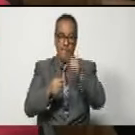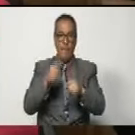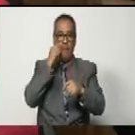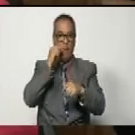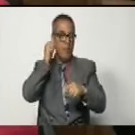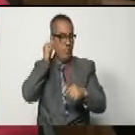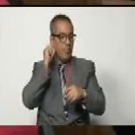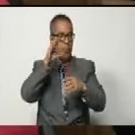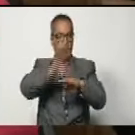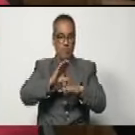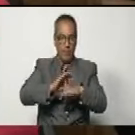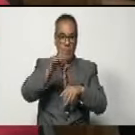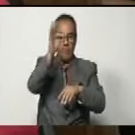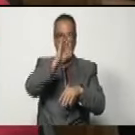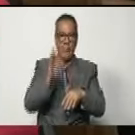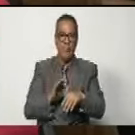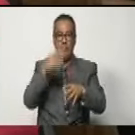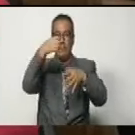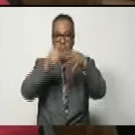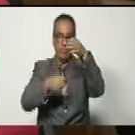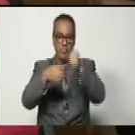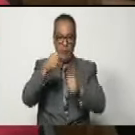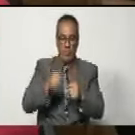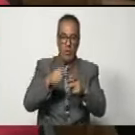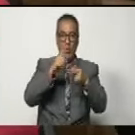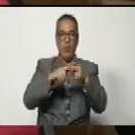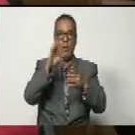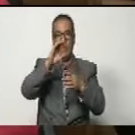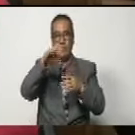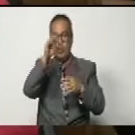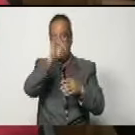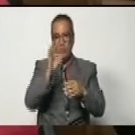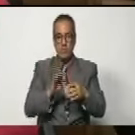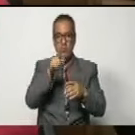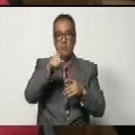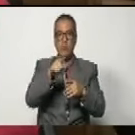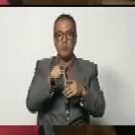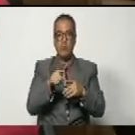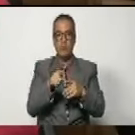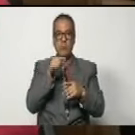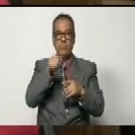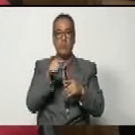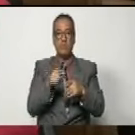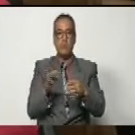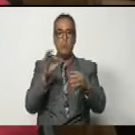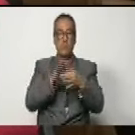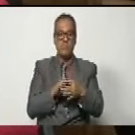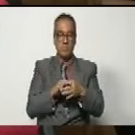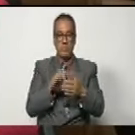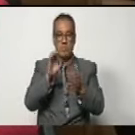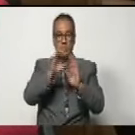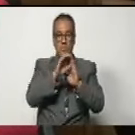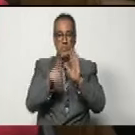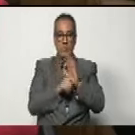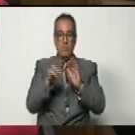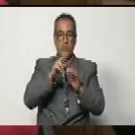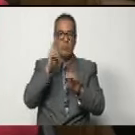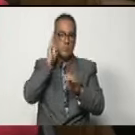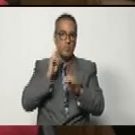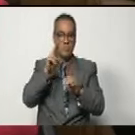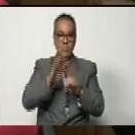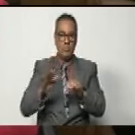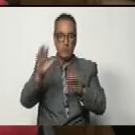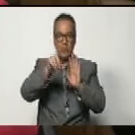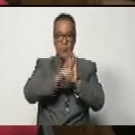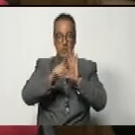ciudades comunales, federaciones comunales, confederaciones comunales y las que, de conformidad con la Constitución de la República,